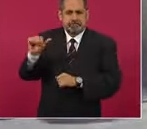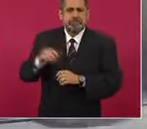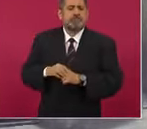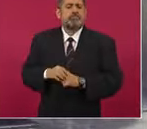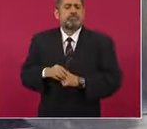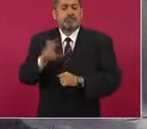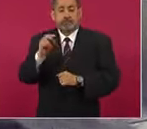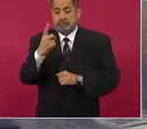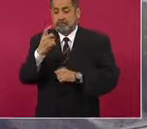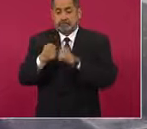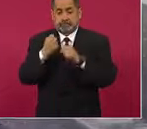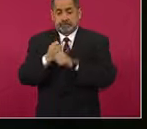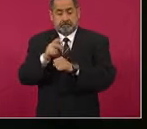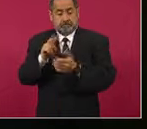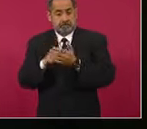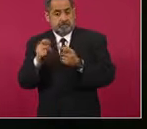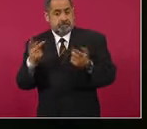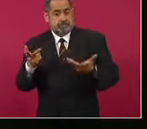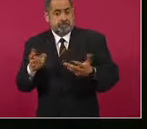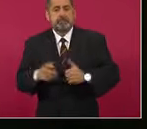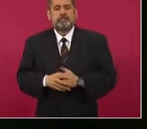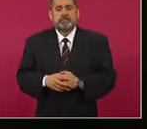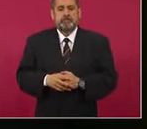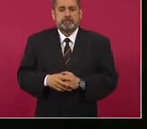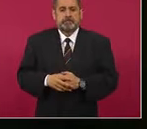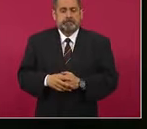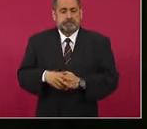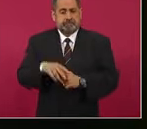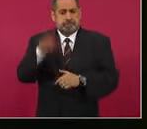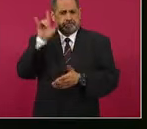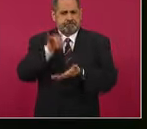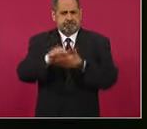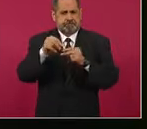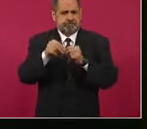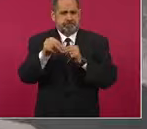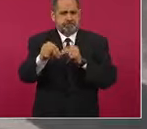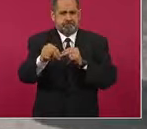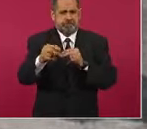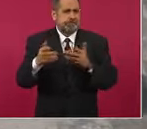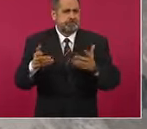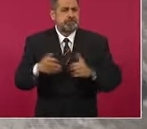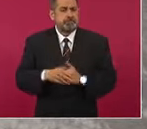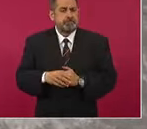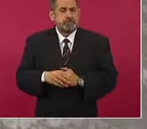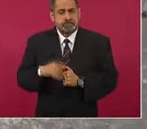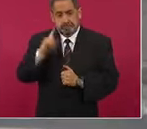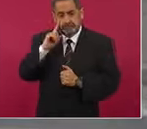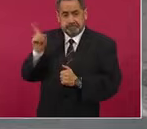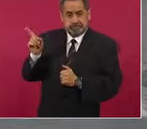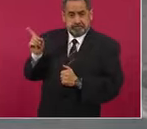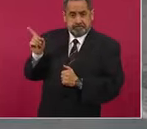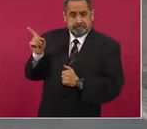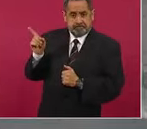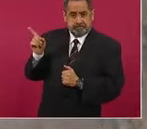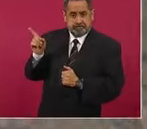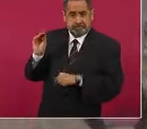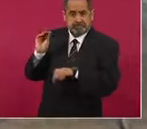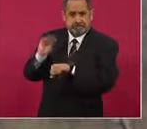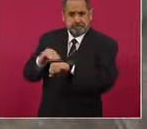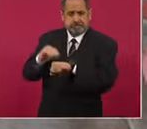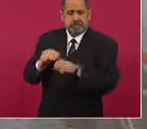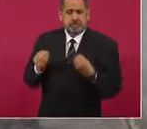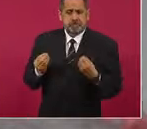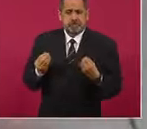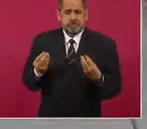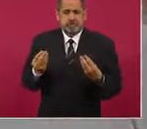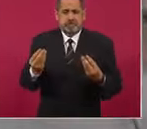enero de 2022. En la pista norte y central, plataforma de rodajes, se realiza la colocación de bases y luminarias para